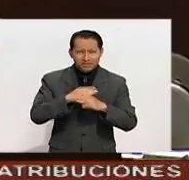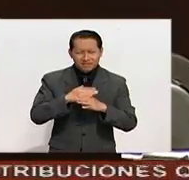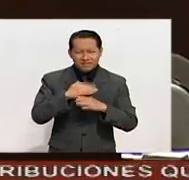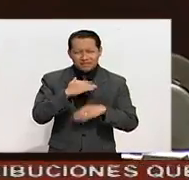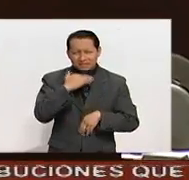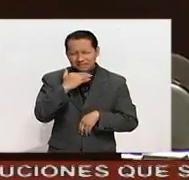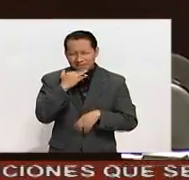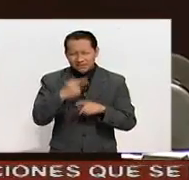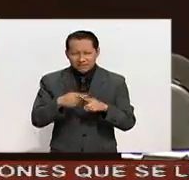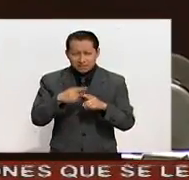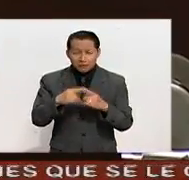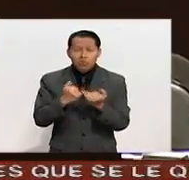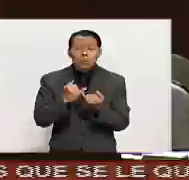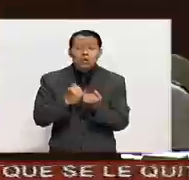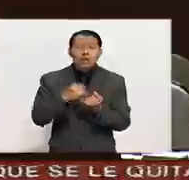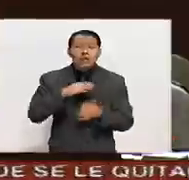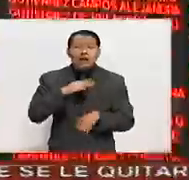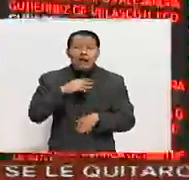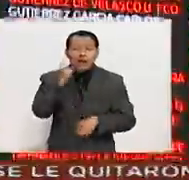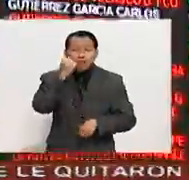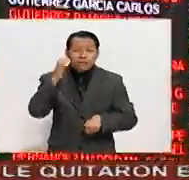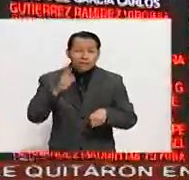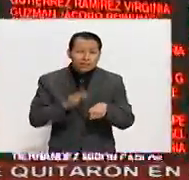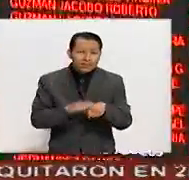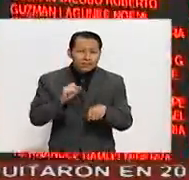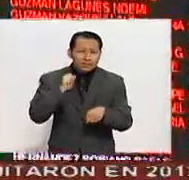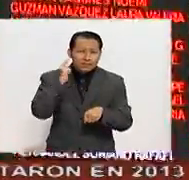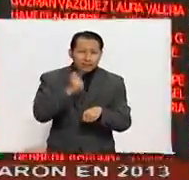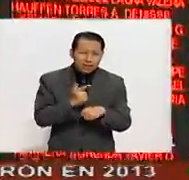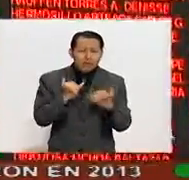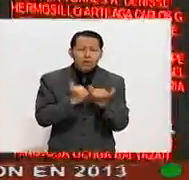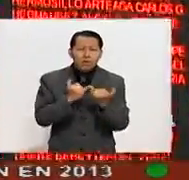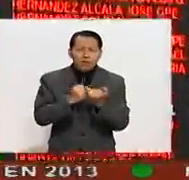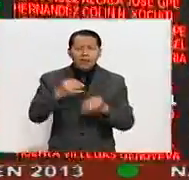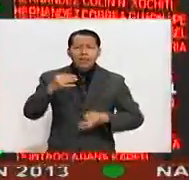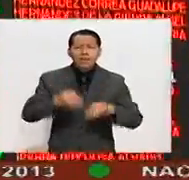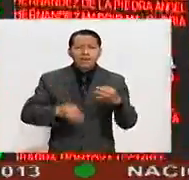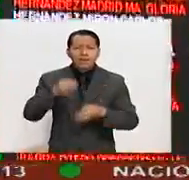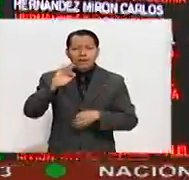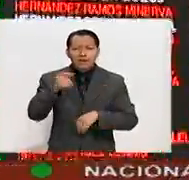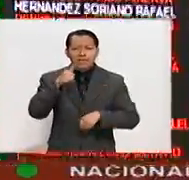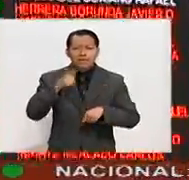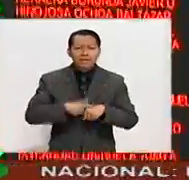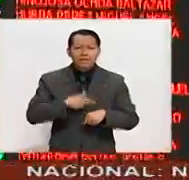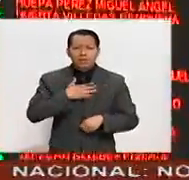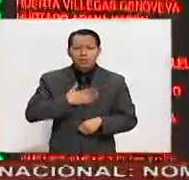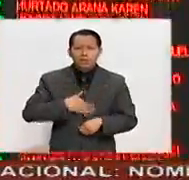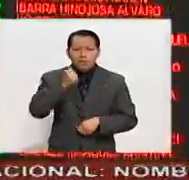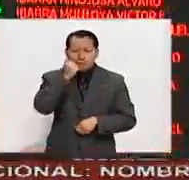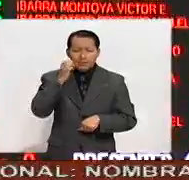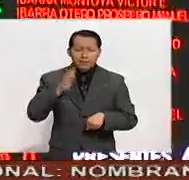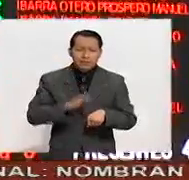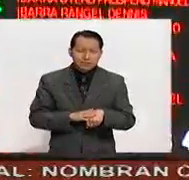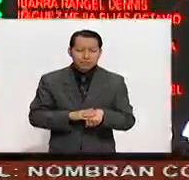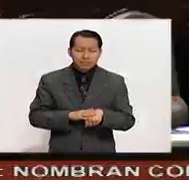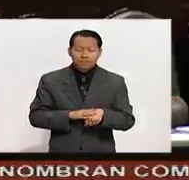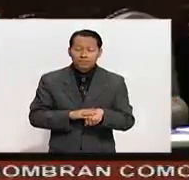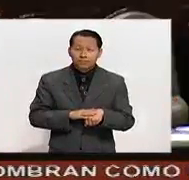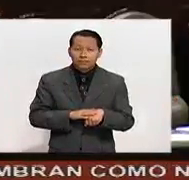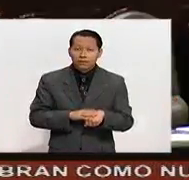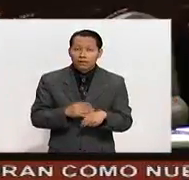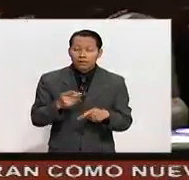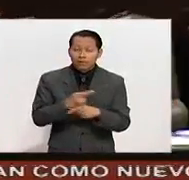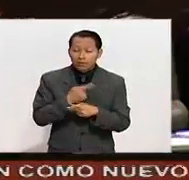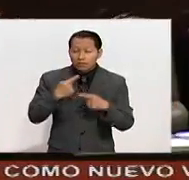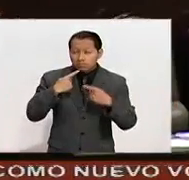Responsabilidades Administrativas y reformas a la Ley Orgánica del Tribunal Federal de Justicia Administrativa. Durante la discusión